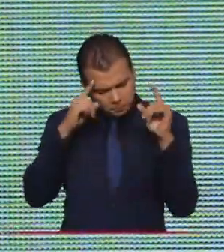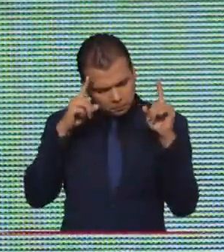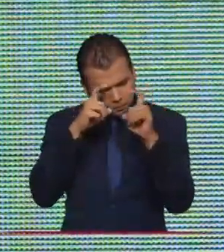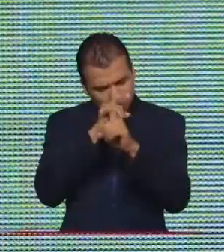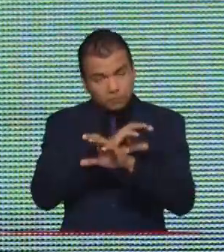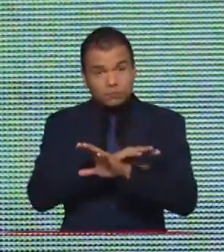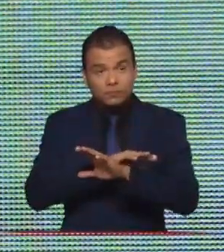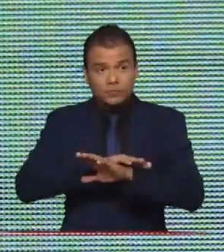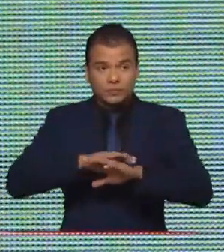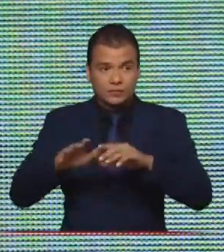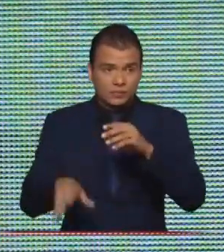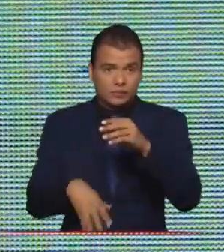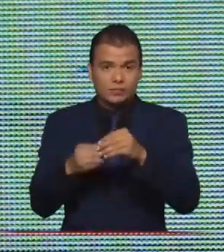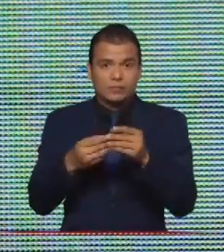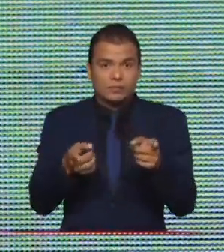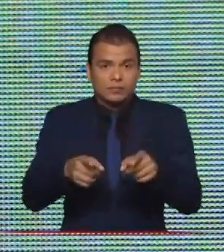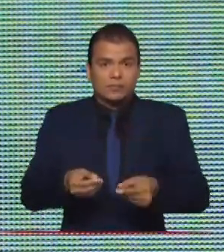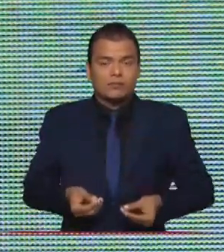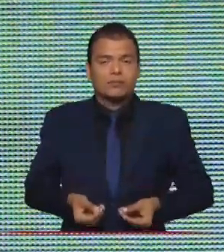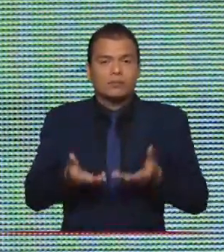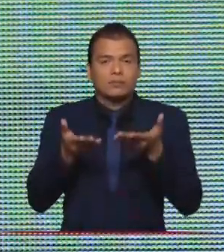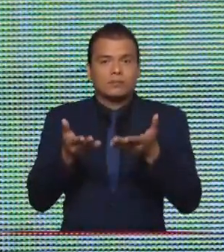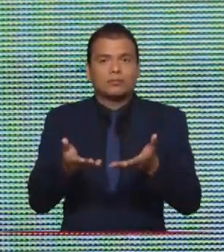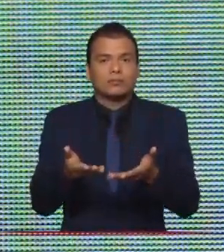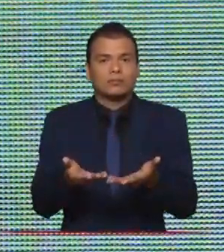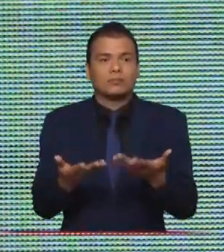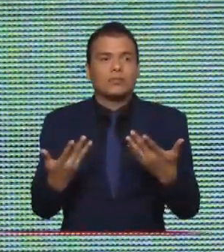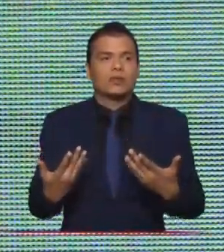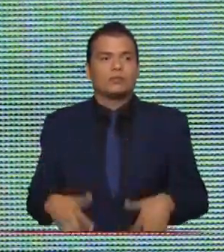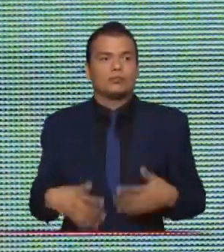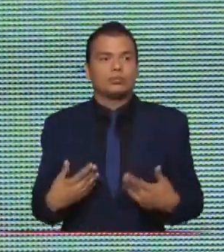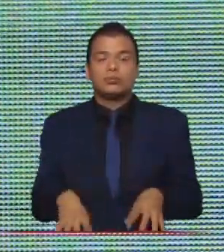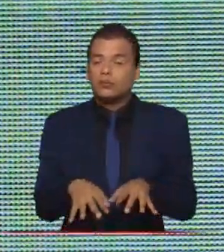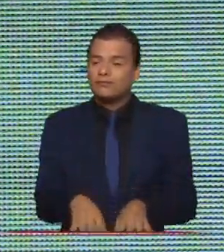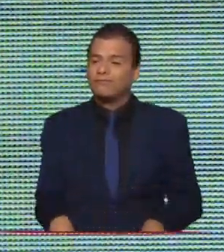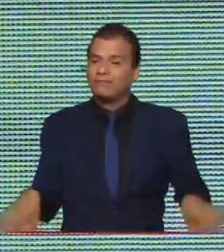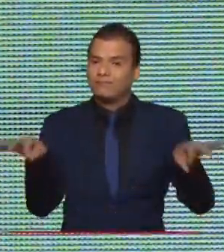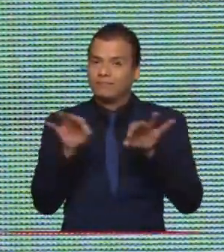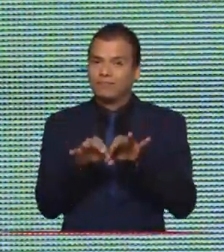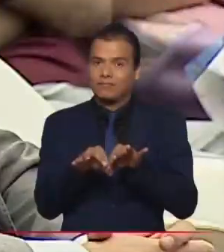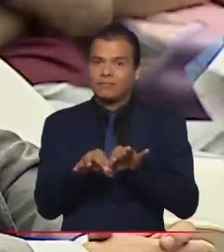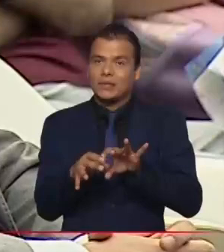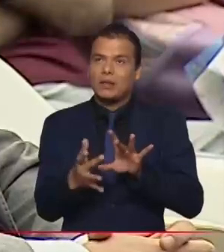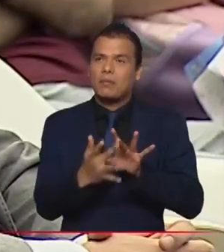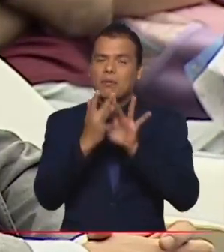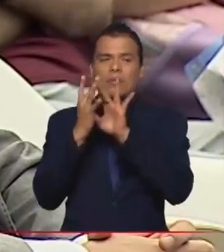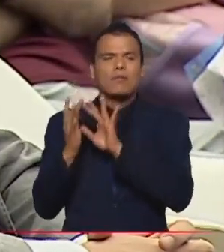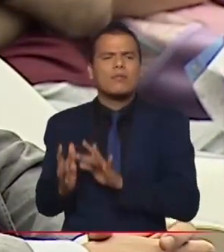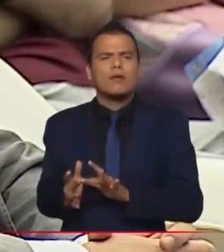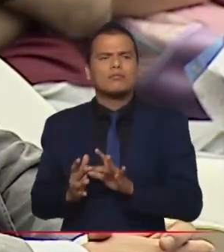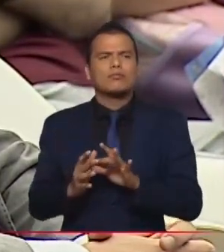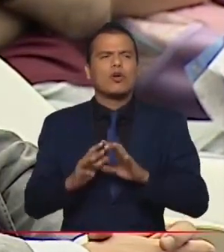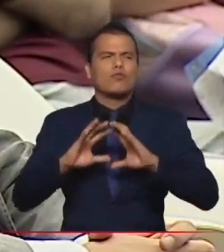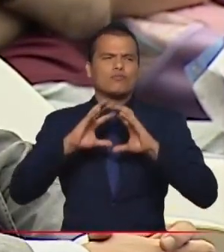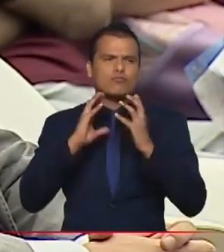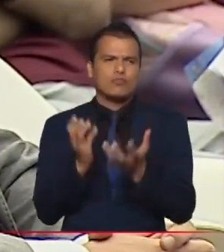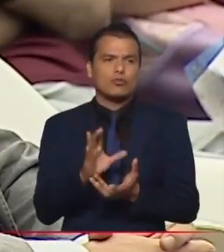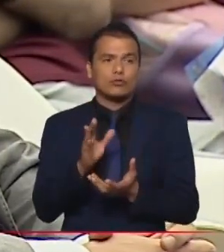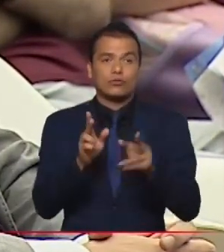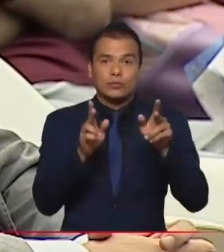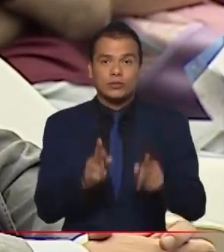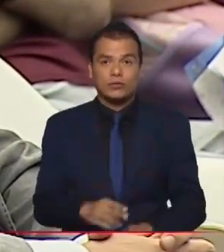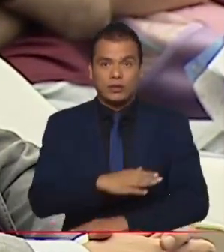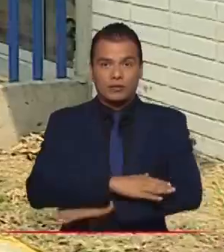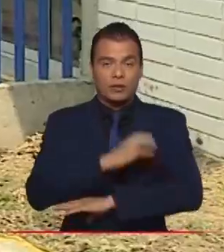pero también con una gran curiosidad y con una red importante de amigos en el mundo entero. El emisario de Francia resaltó que